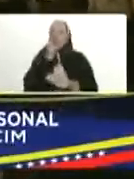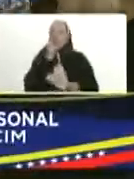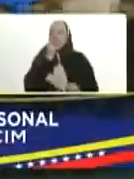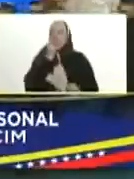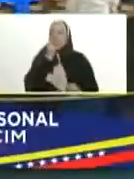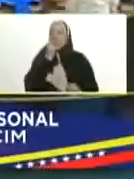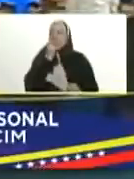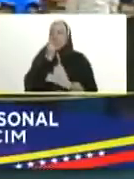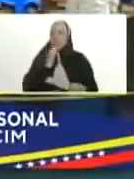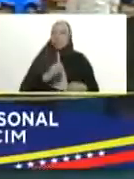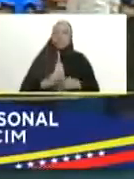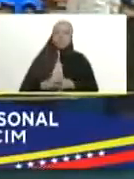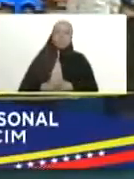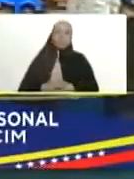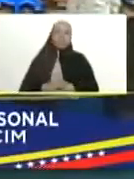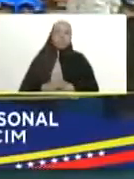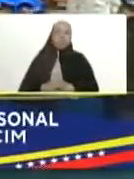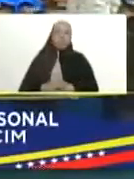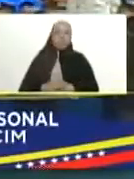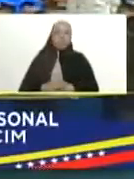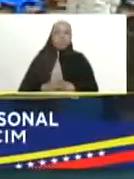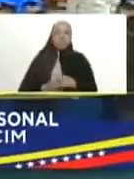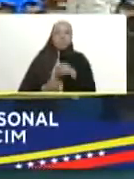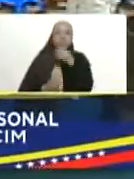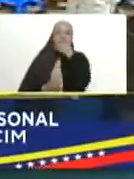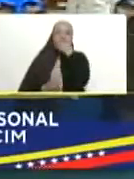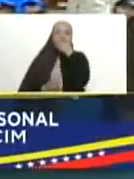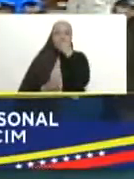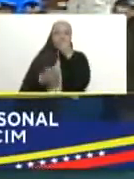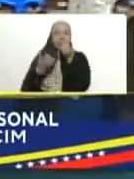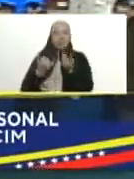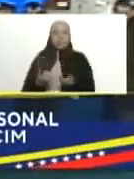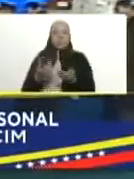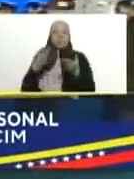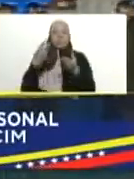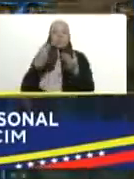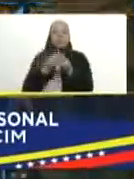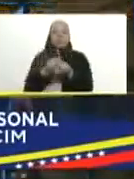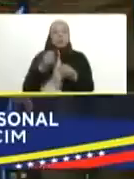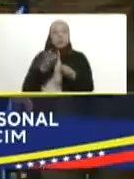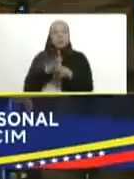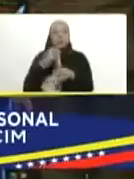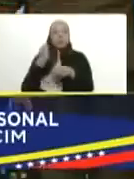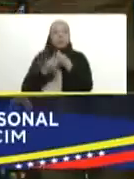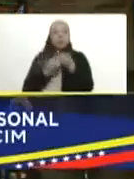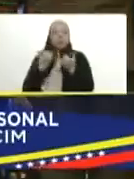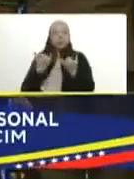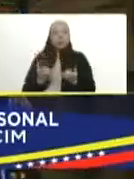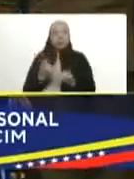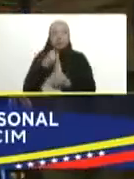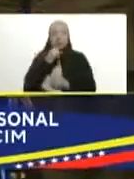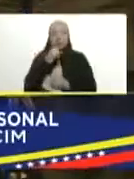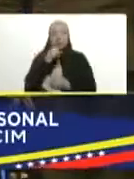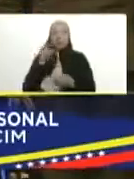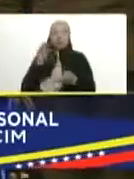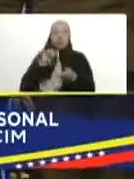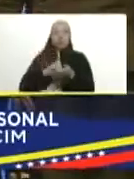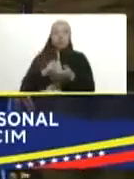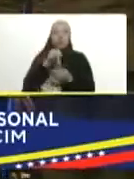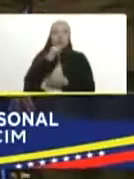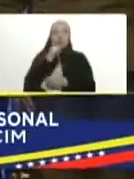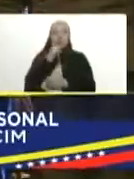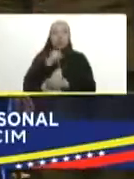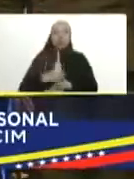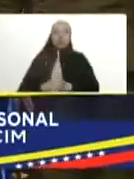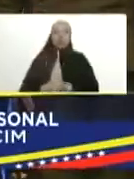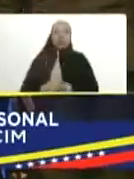En este sentido, el presidente de la República Bolivariana de Venezuela y comandante en jefe de la Fuerza Armada Nacional Bolivariana, Nicolás Maduro Moros, subrayó que